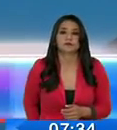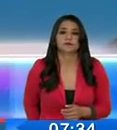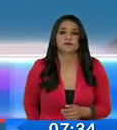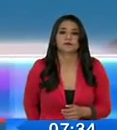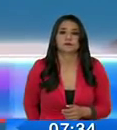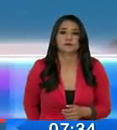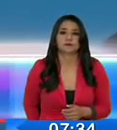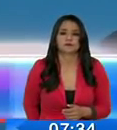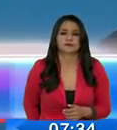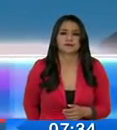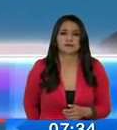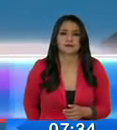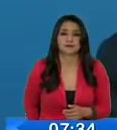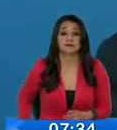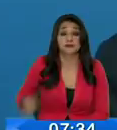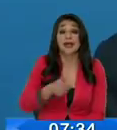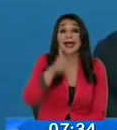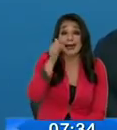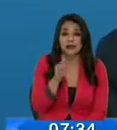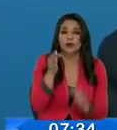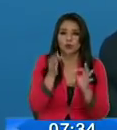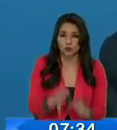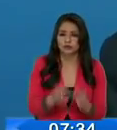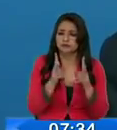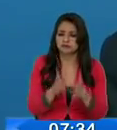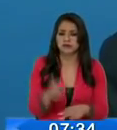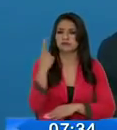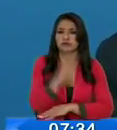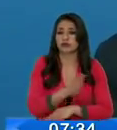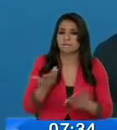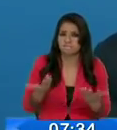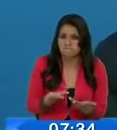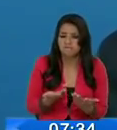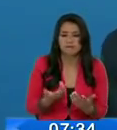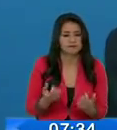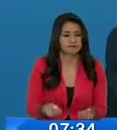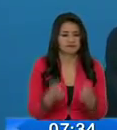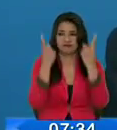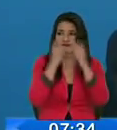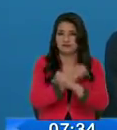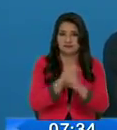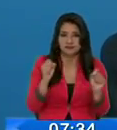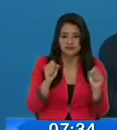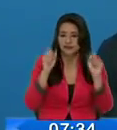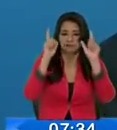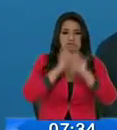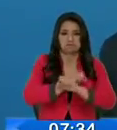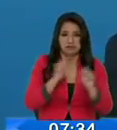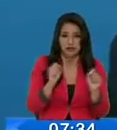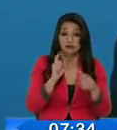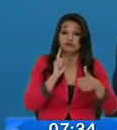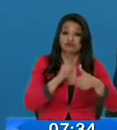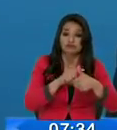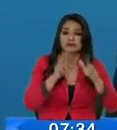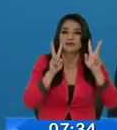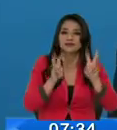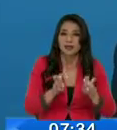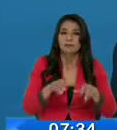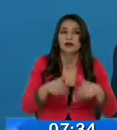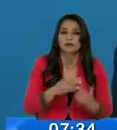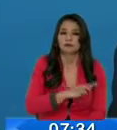ayer, y todo fue en el mismo día, es inaudito. En el un caso creo que hay un tema de